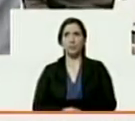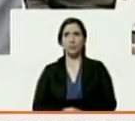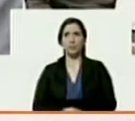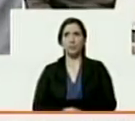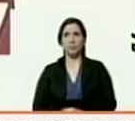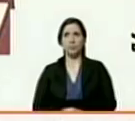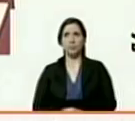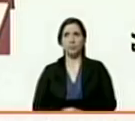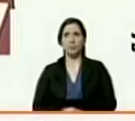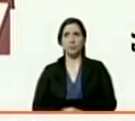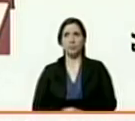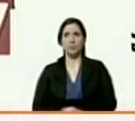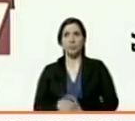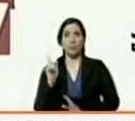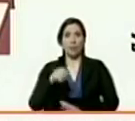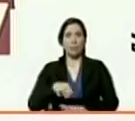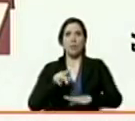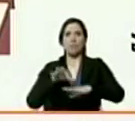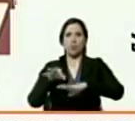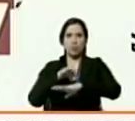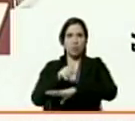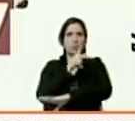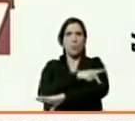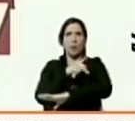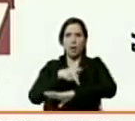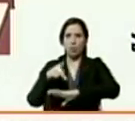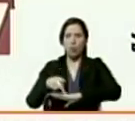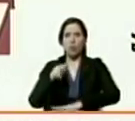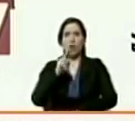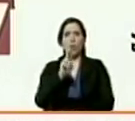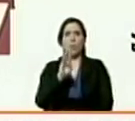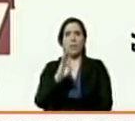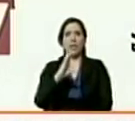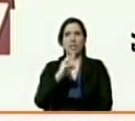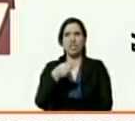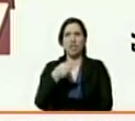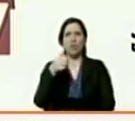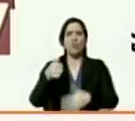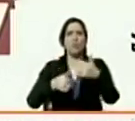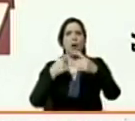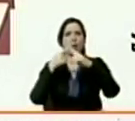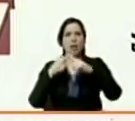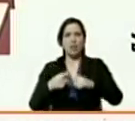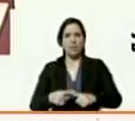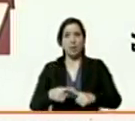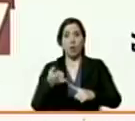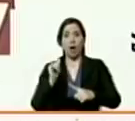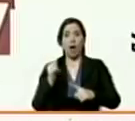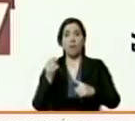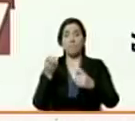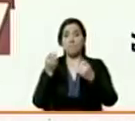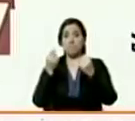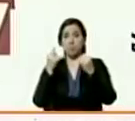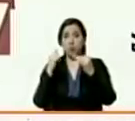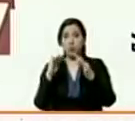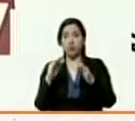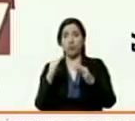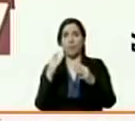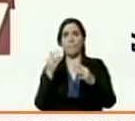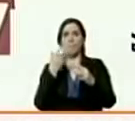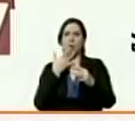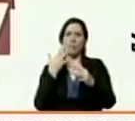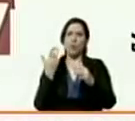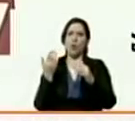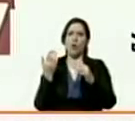Y de municipio, parroquias hasta VCH, ¿cuál es el rendimiento? Mira, hay una cantidad de variables.